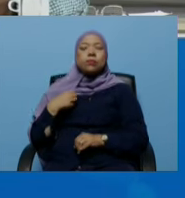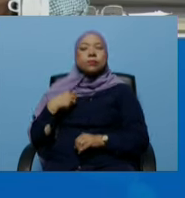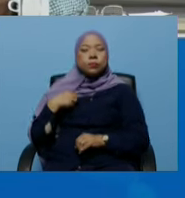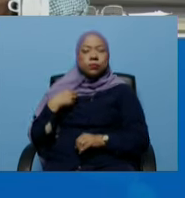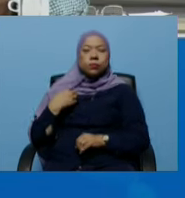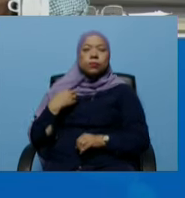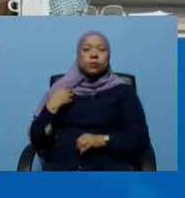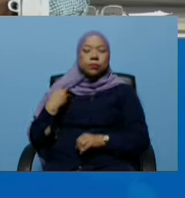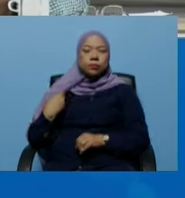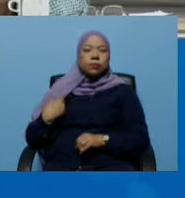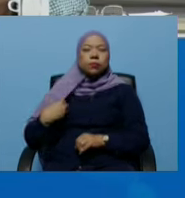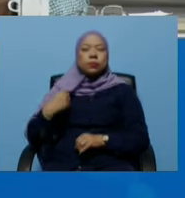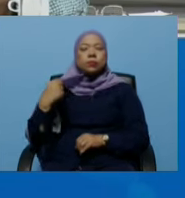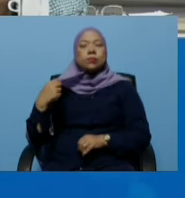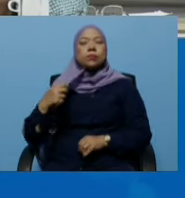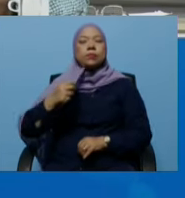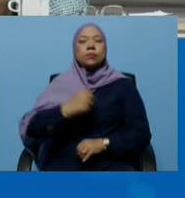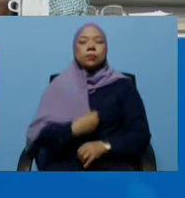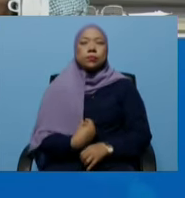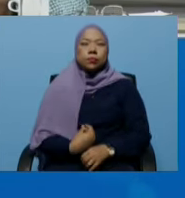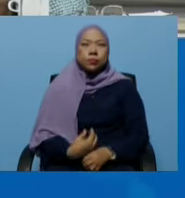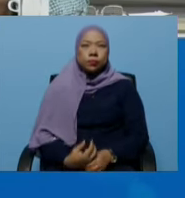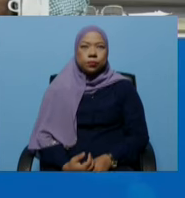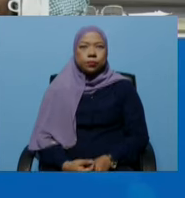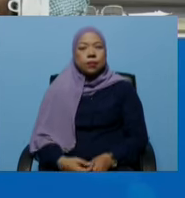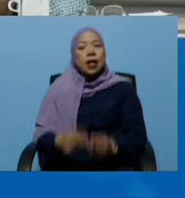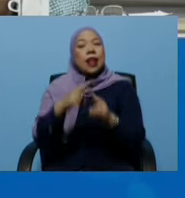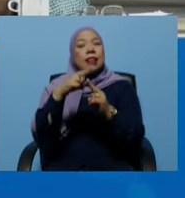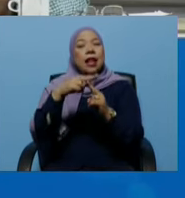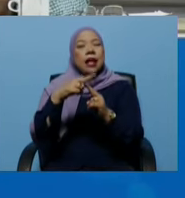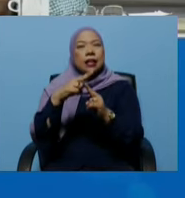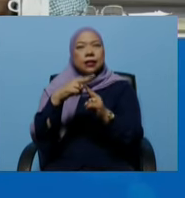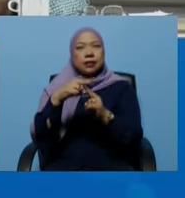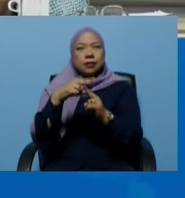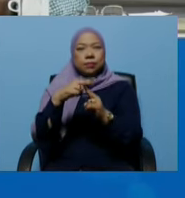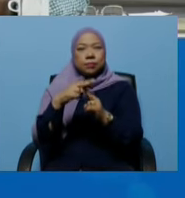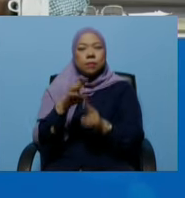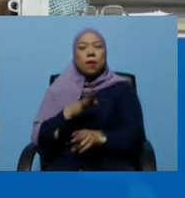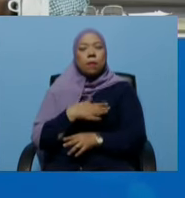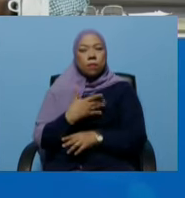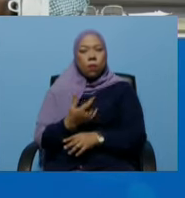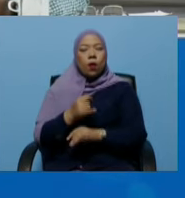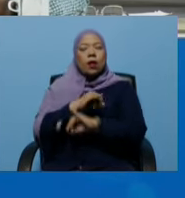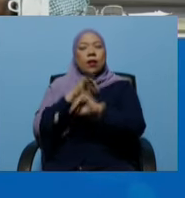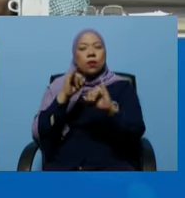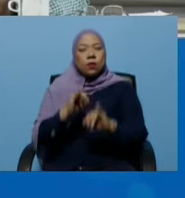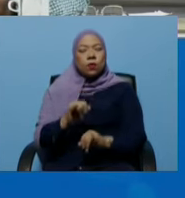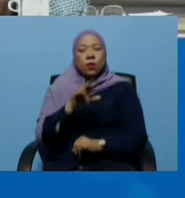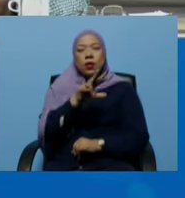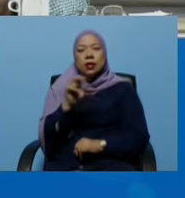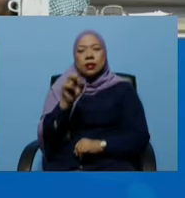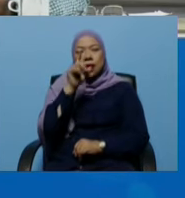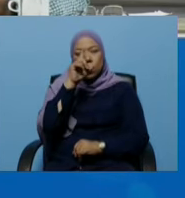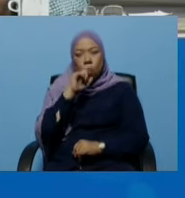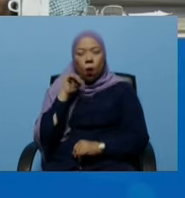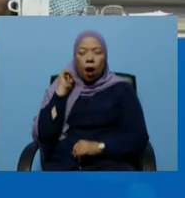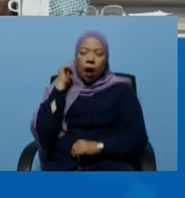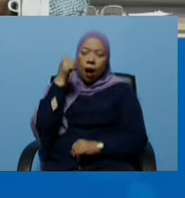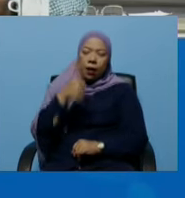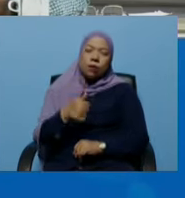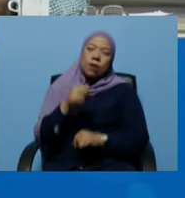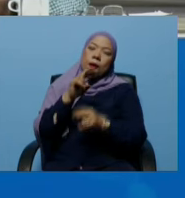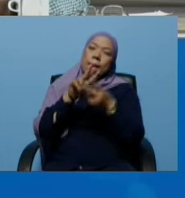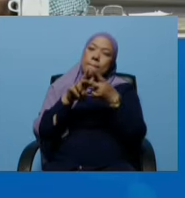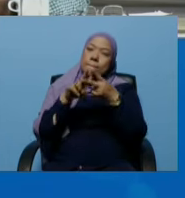mi querida tierra de San Antonio del Táchira pueda celebrar sus 300 años en